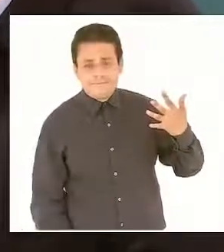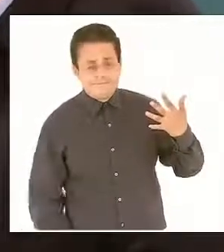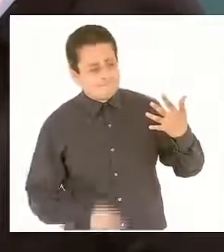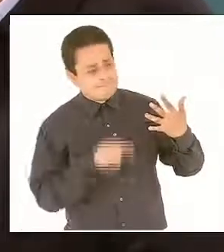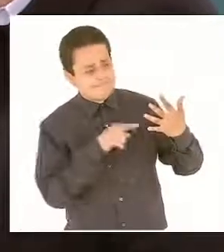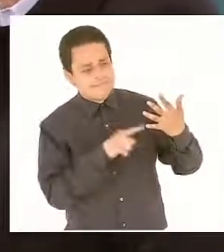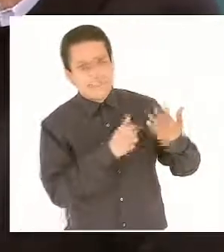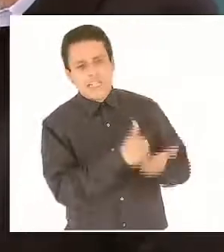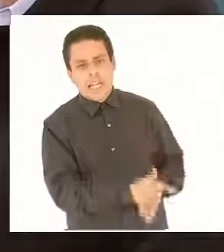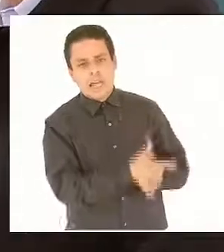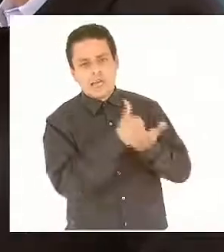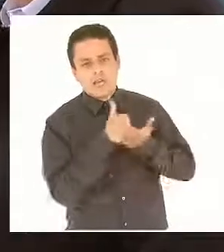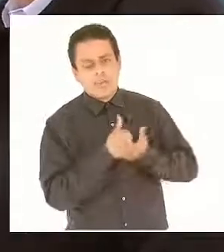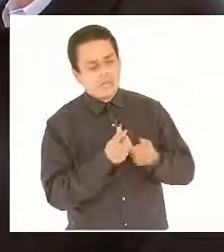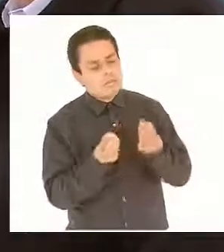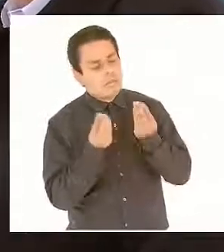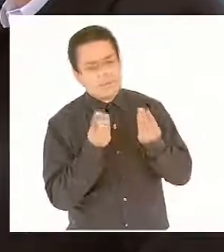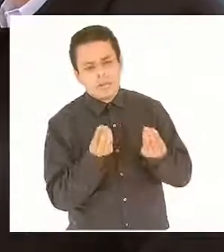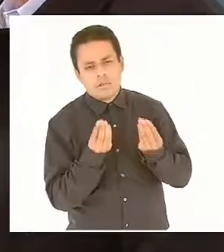nos ha ayudado mucho